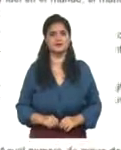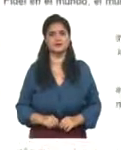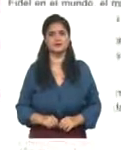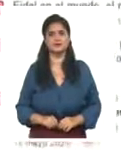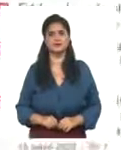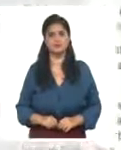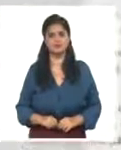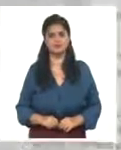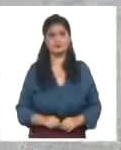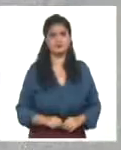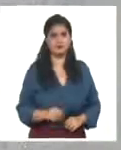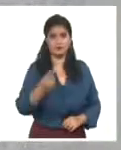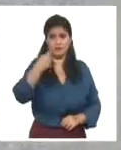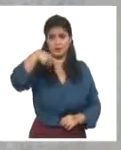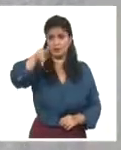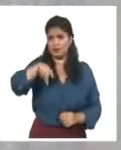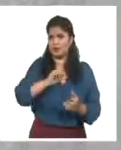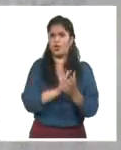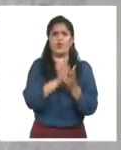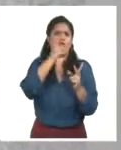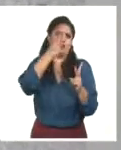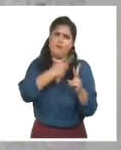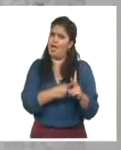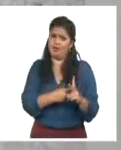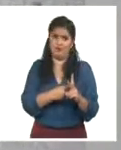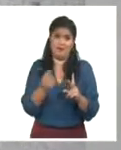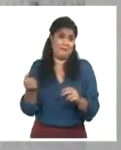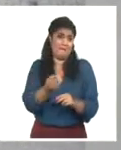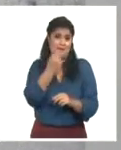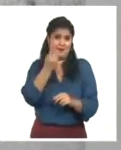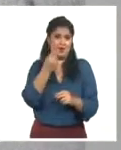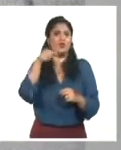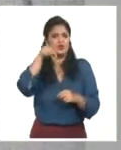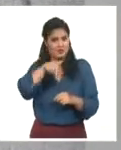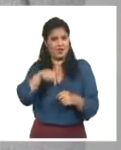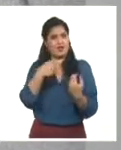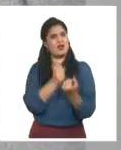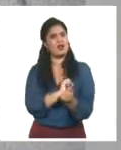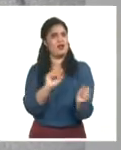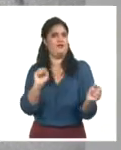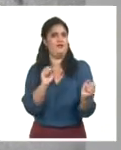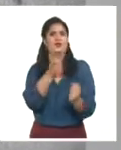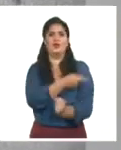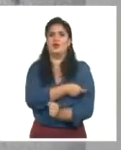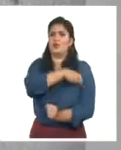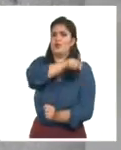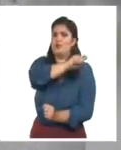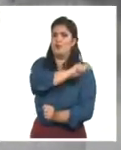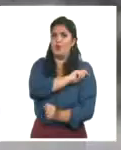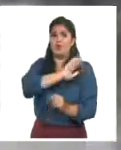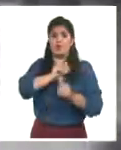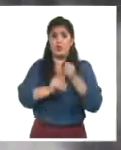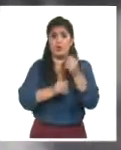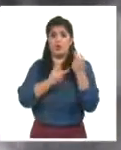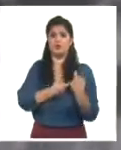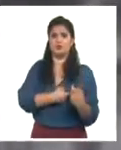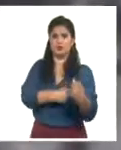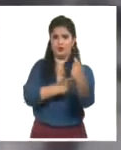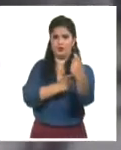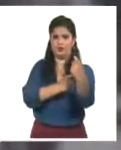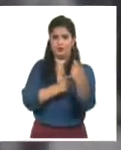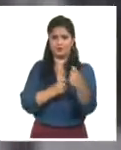Un primero de mayo de libertad, así calificó Raúl al primero de los desfiles obreros después del triunfo